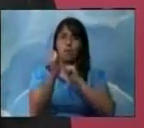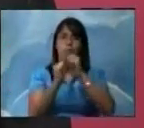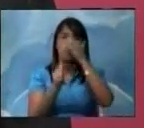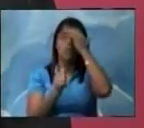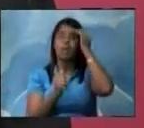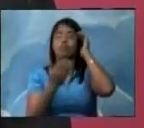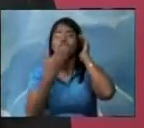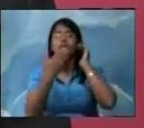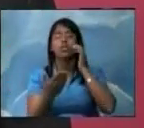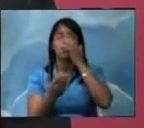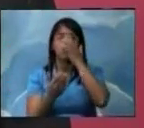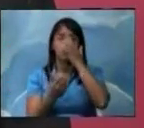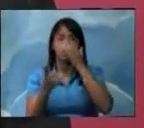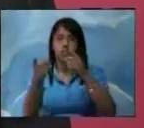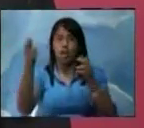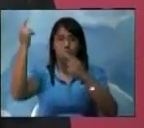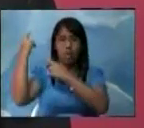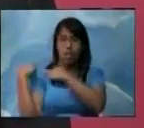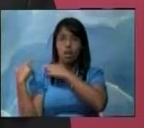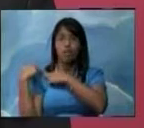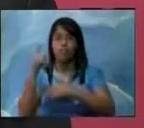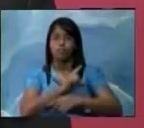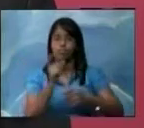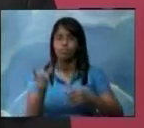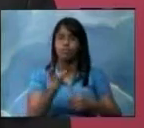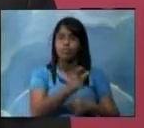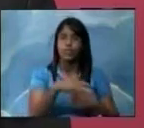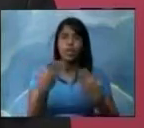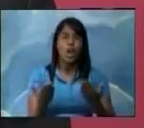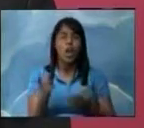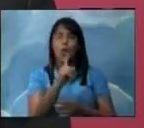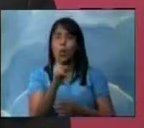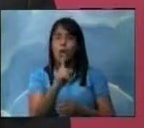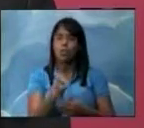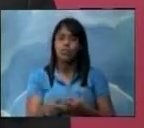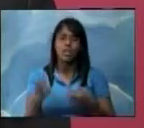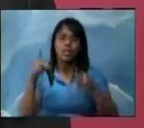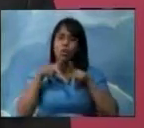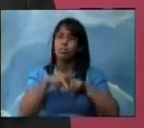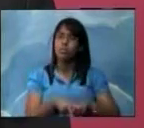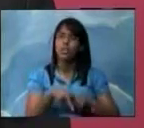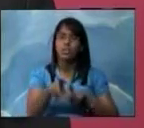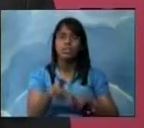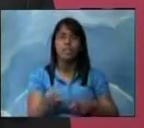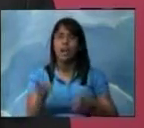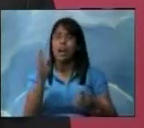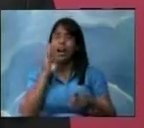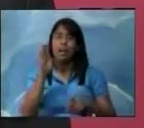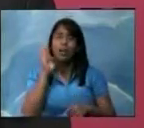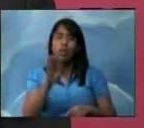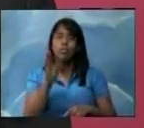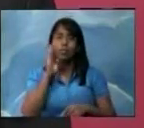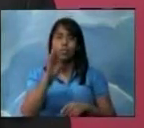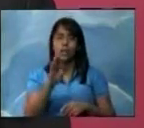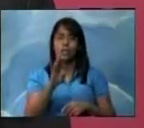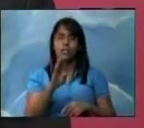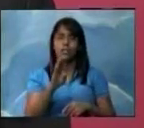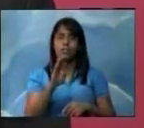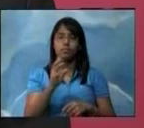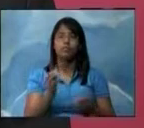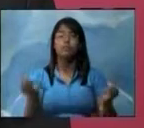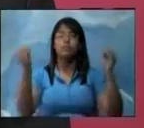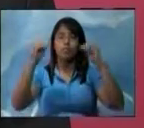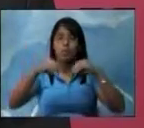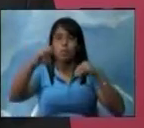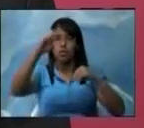Pidió por tanto al jefe de los eunucos que no se le obligase a contaminarse. Y